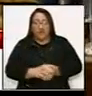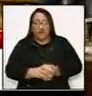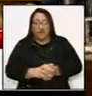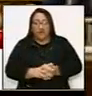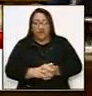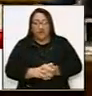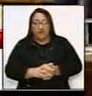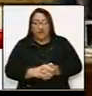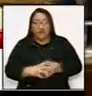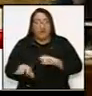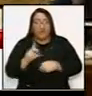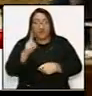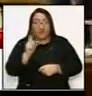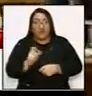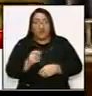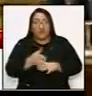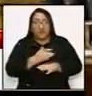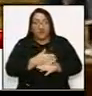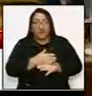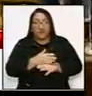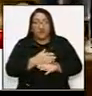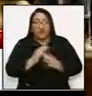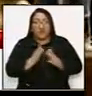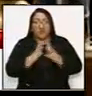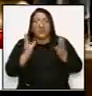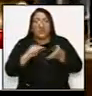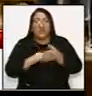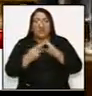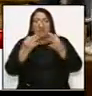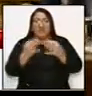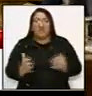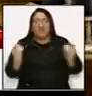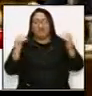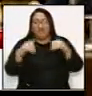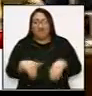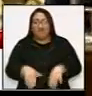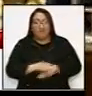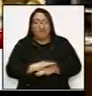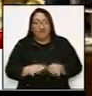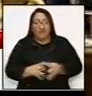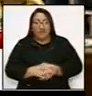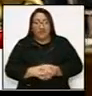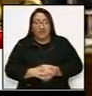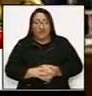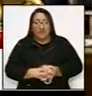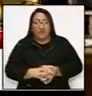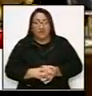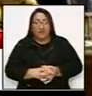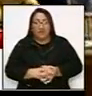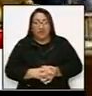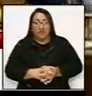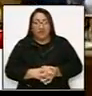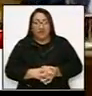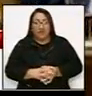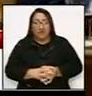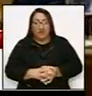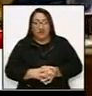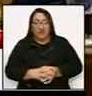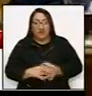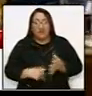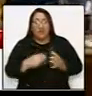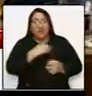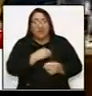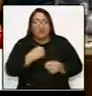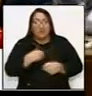Un operativo que fue un rotundo fracaso, señor presidente. Entonces, y que el ministro